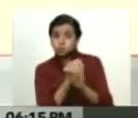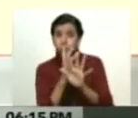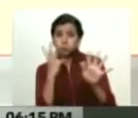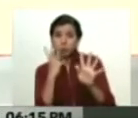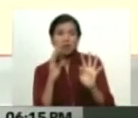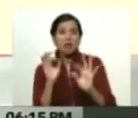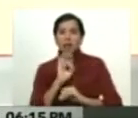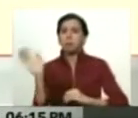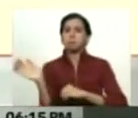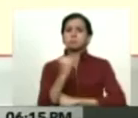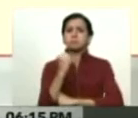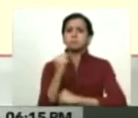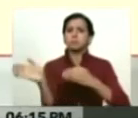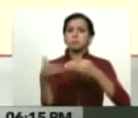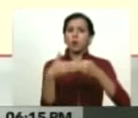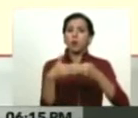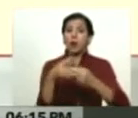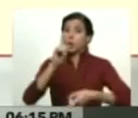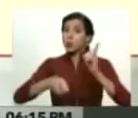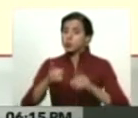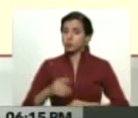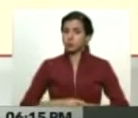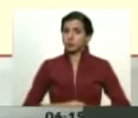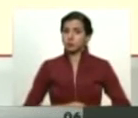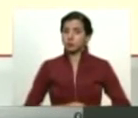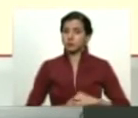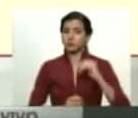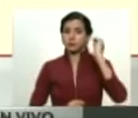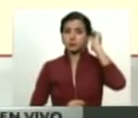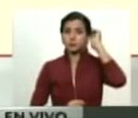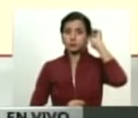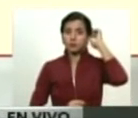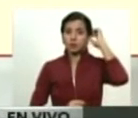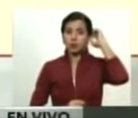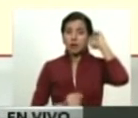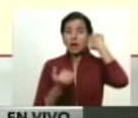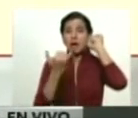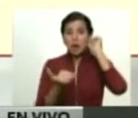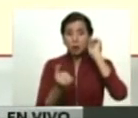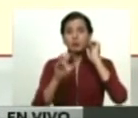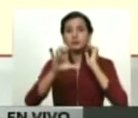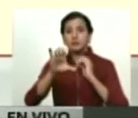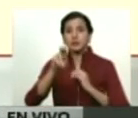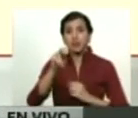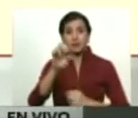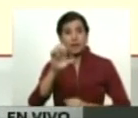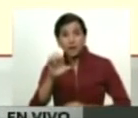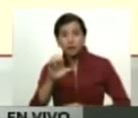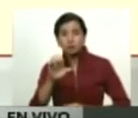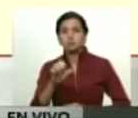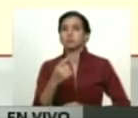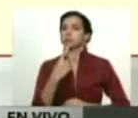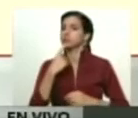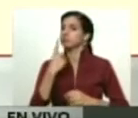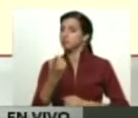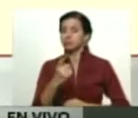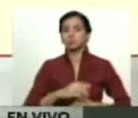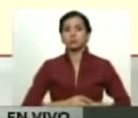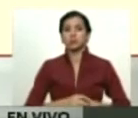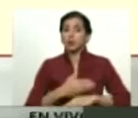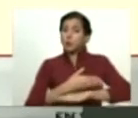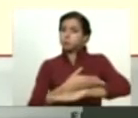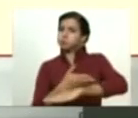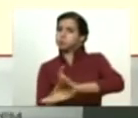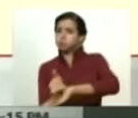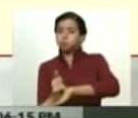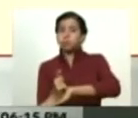la respectiva cola. Por esta razón, el Consejo Nacional Electoral ha establecido la extensión del